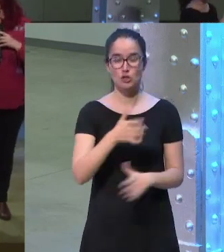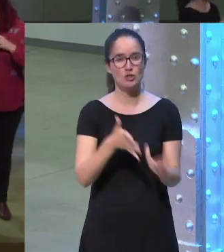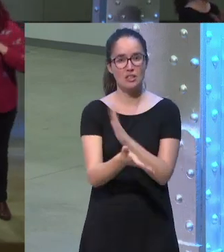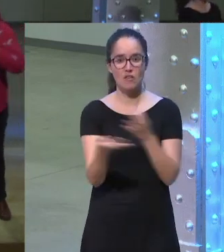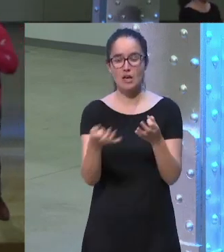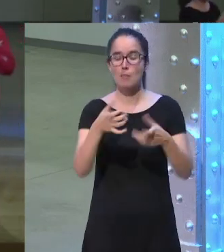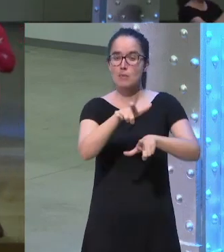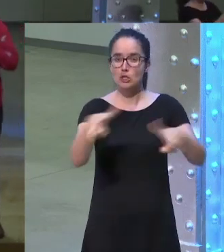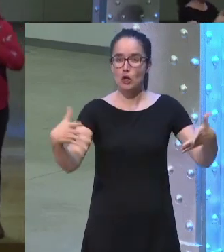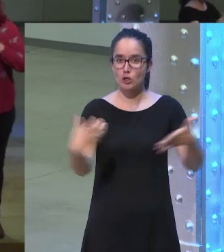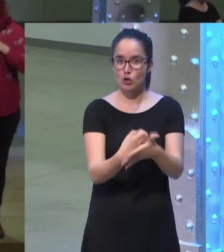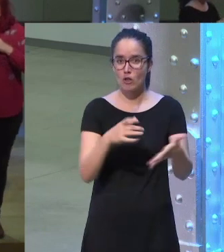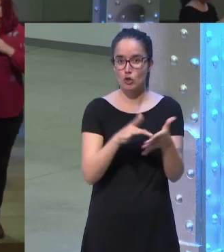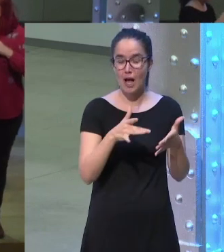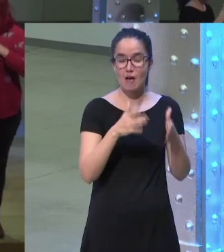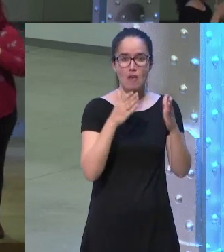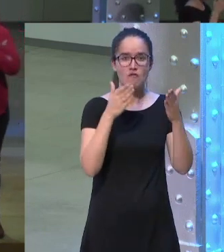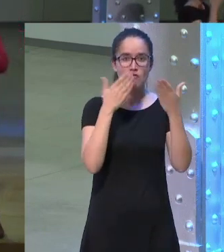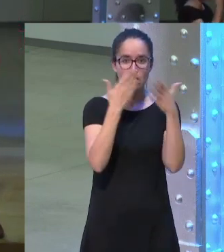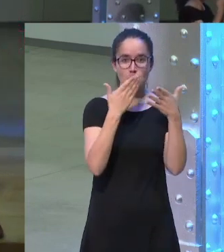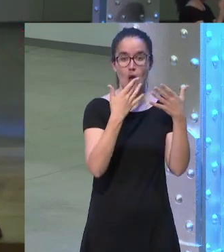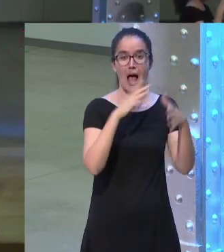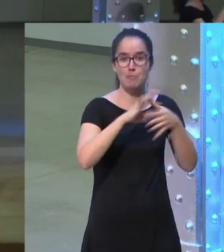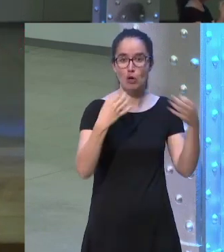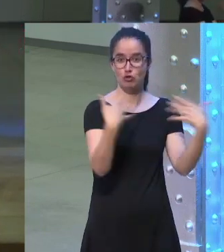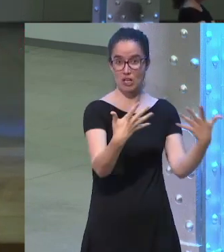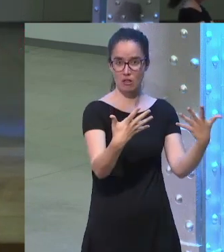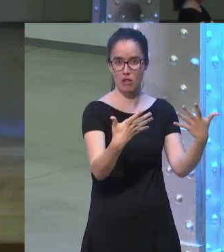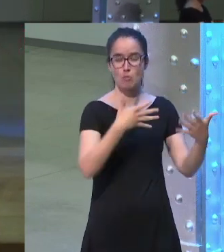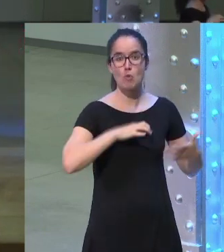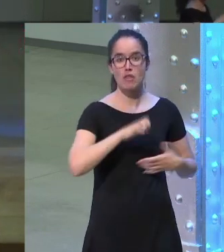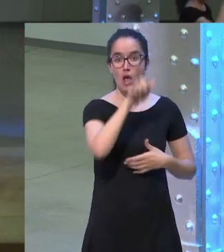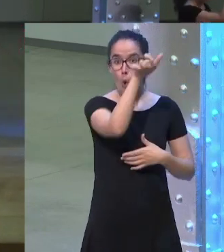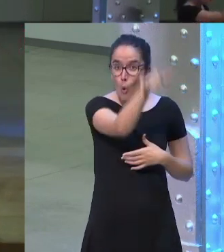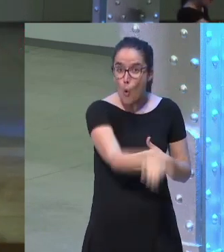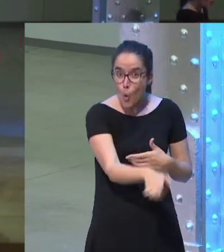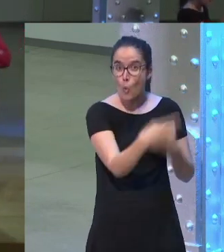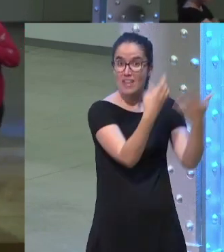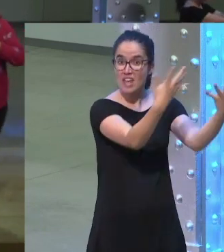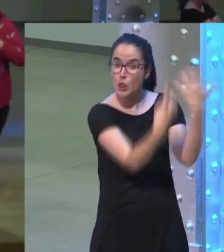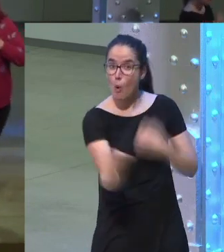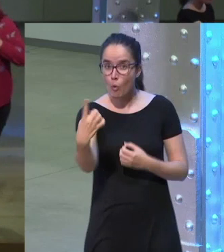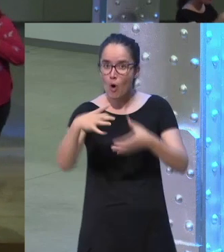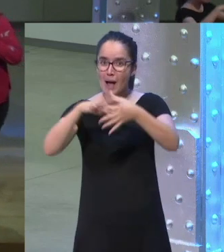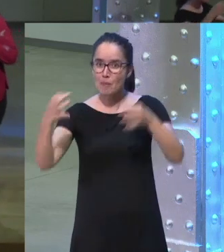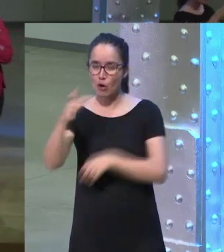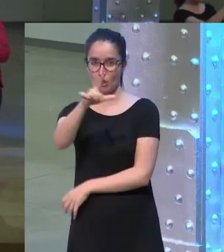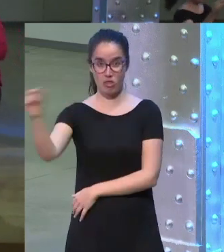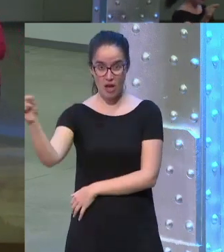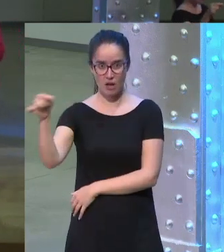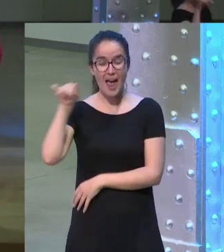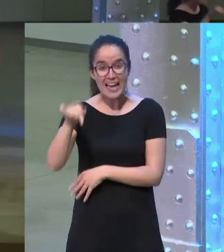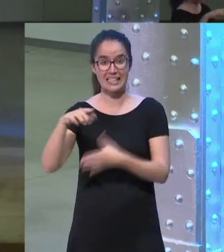casi todo el mundo tiene un amigo. Pues si tienes 10 amigos en Facebook, seguro que tienes un amigo del orden de que tiene 100 amigos, y ese amigo que tiene 100